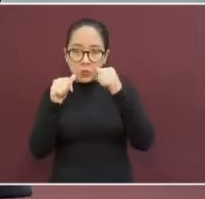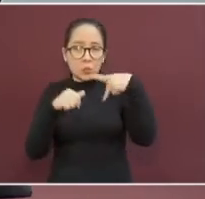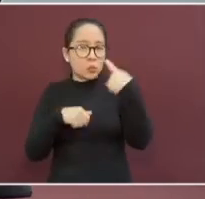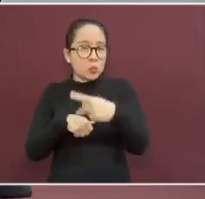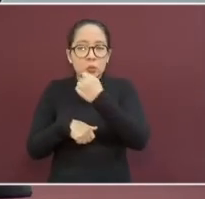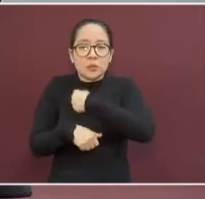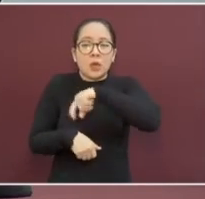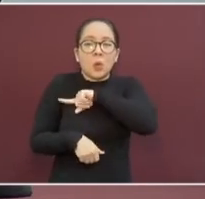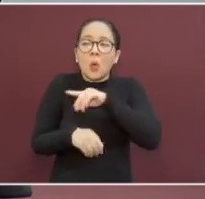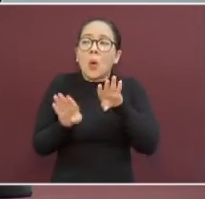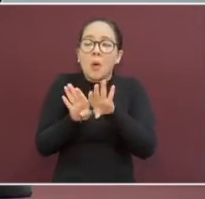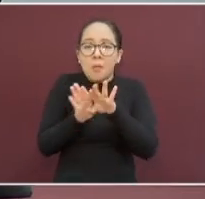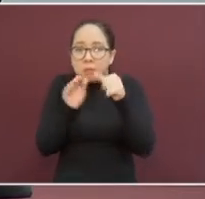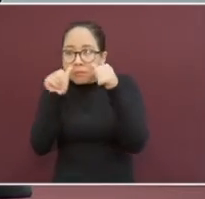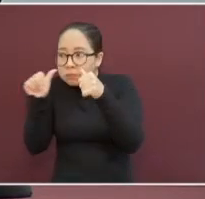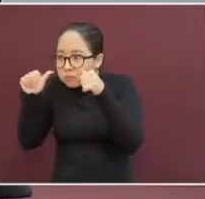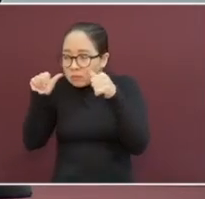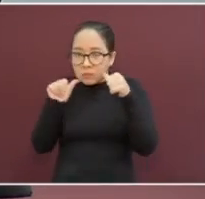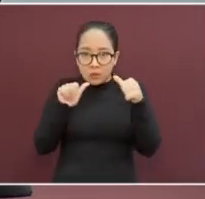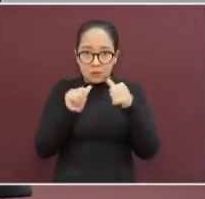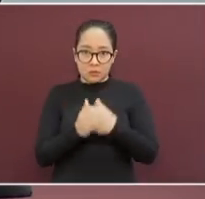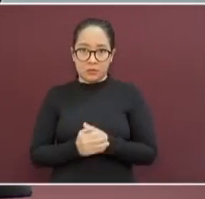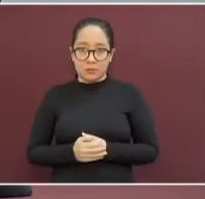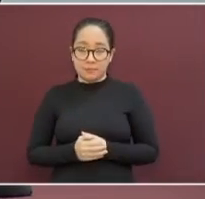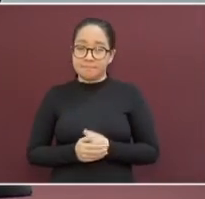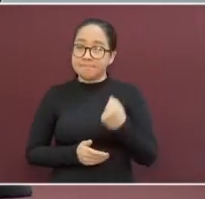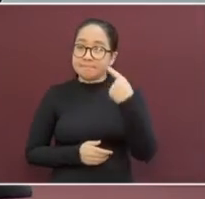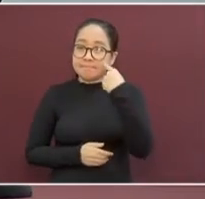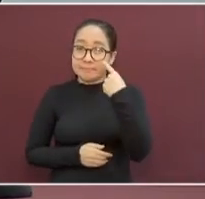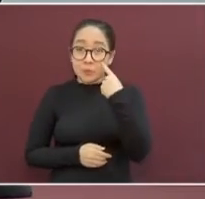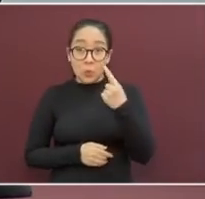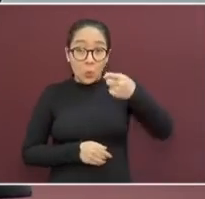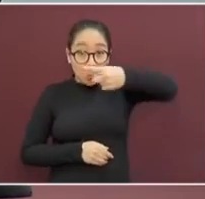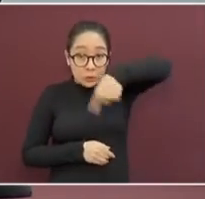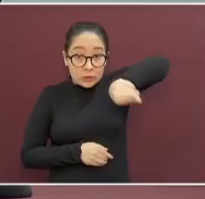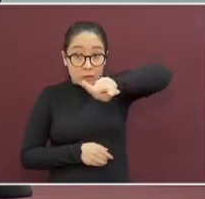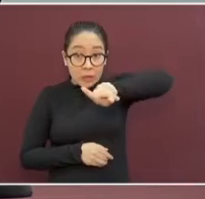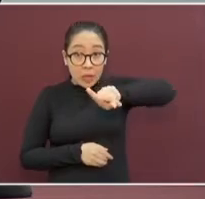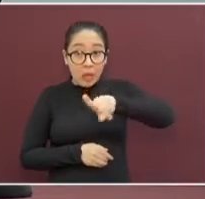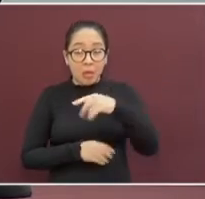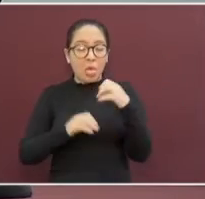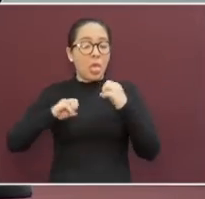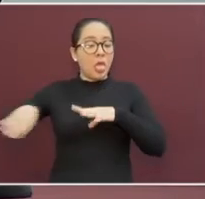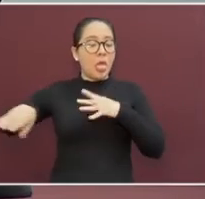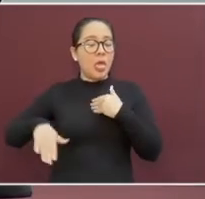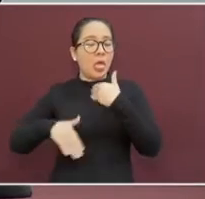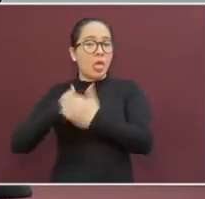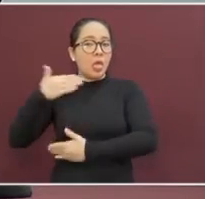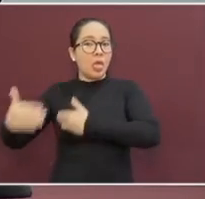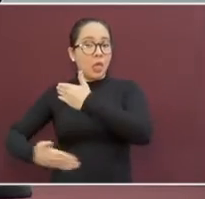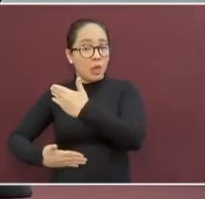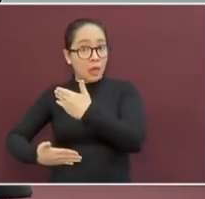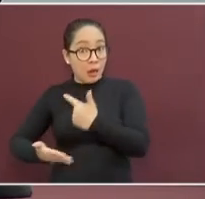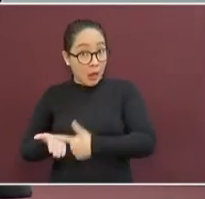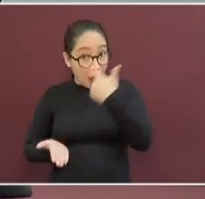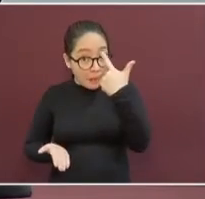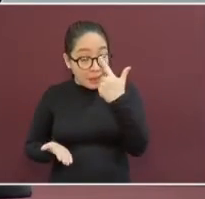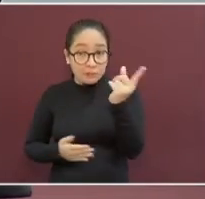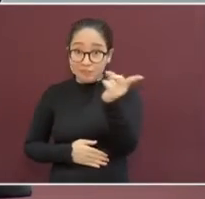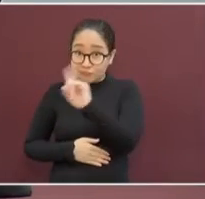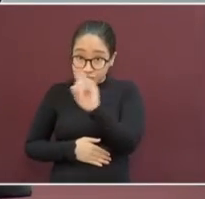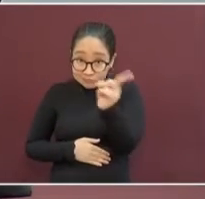su salud no permitir que escuchen bien no permitir que empeore el enfermo de cada persona